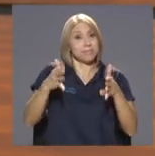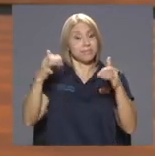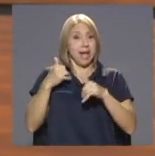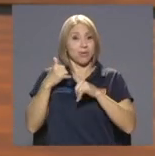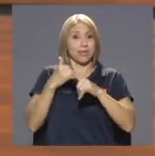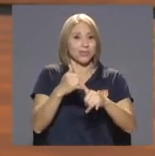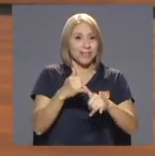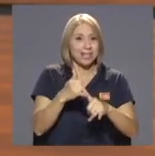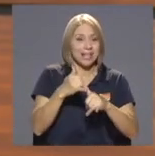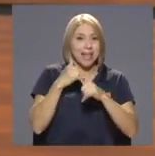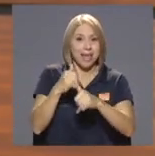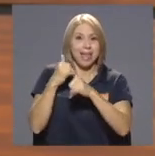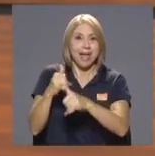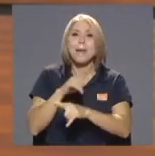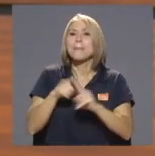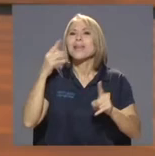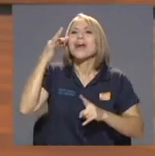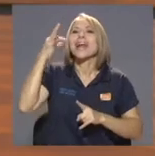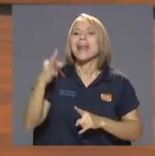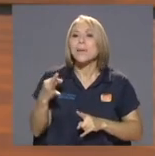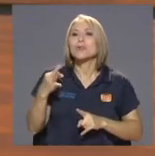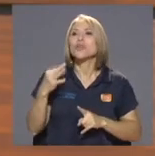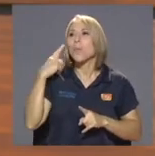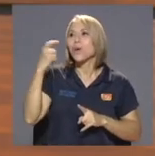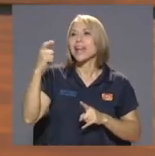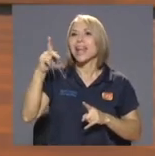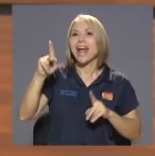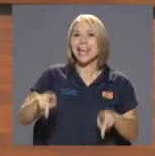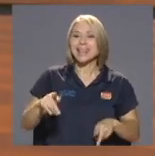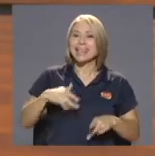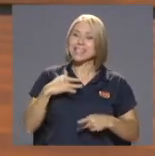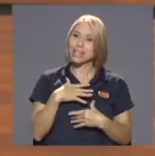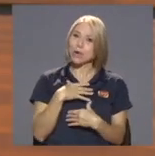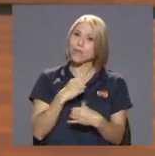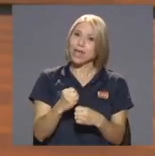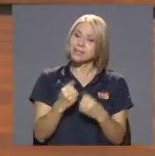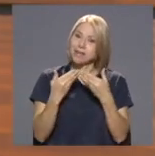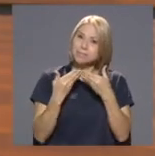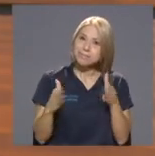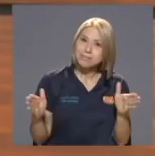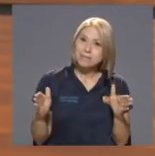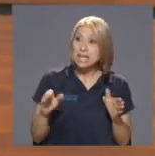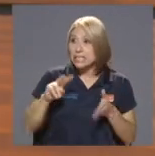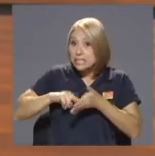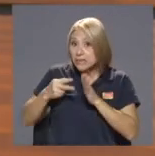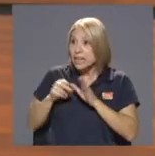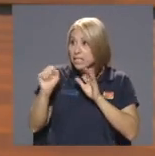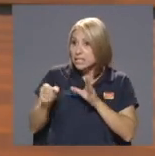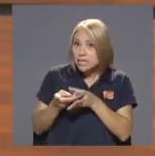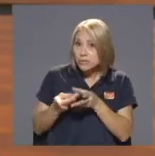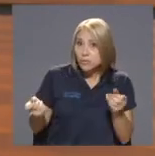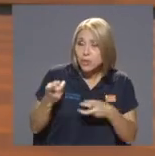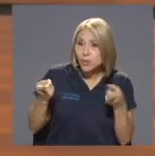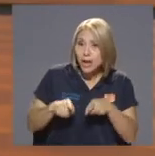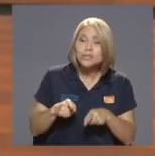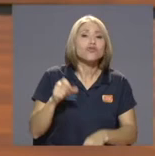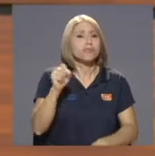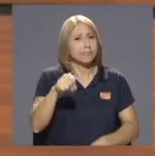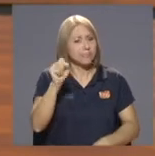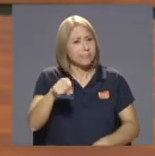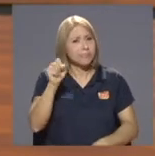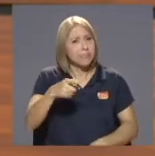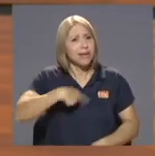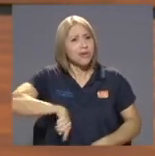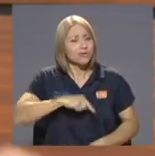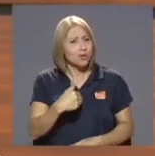tema de apertura, o sea, porque la gente se siente más en confianza a llegar y contar sus cosas. O sea, ¿sí están resolviendo casos en este momento? Sí, claro, por supuesto. O sea, tenemos casos a nivel de